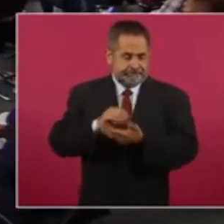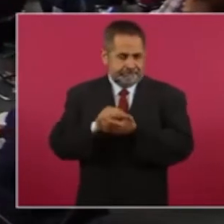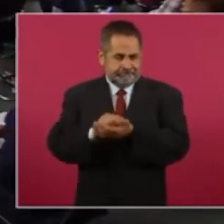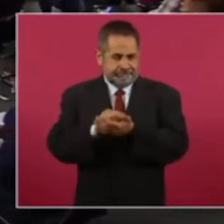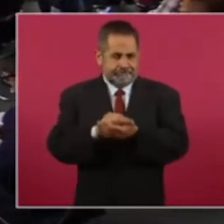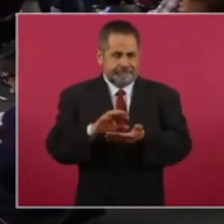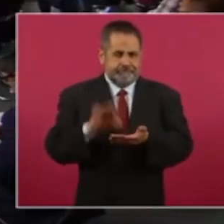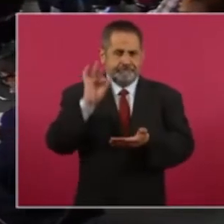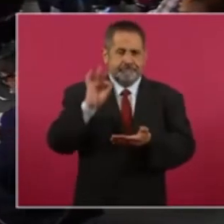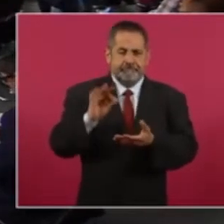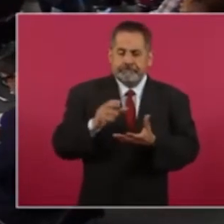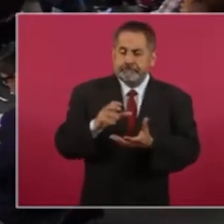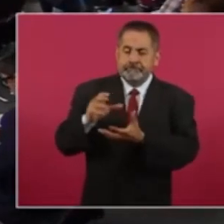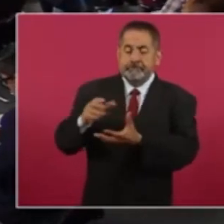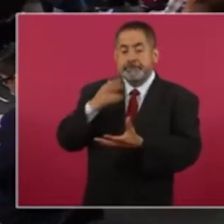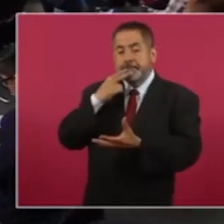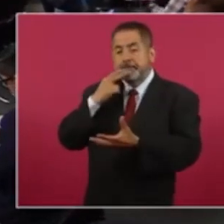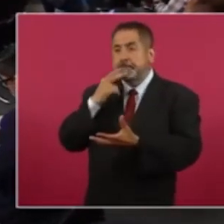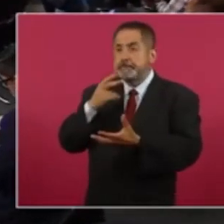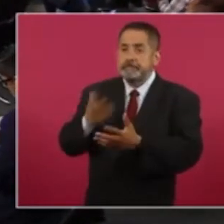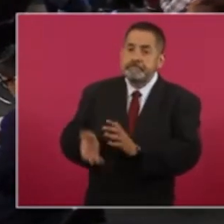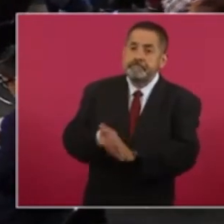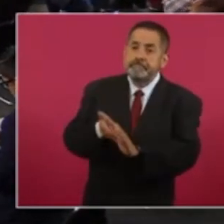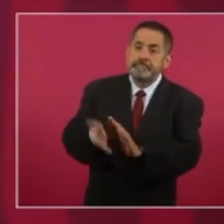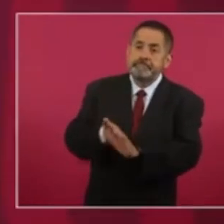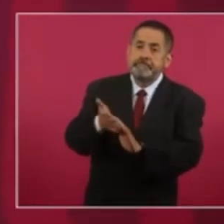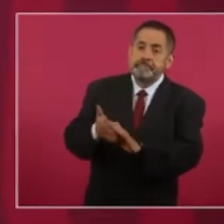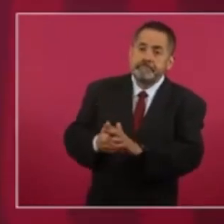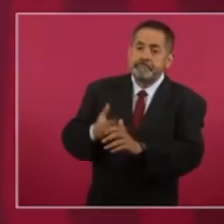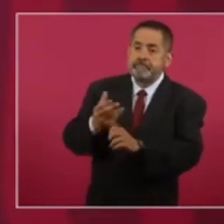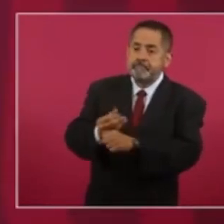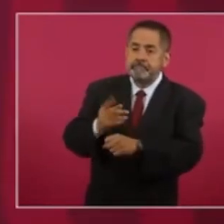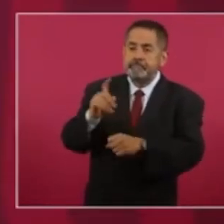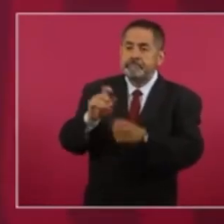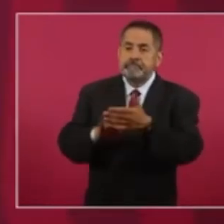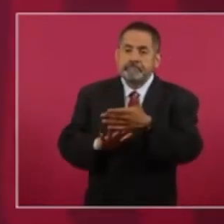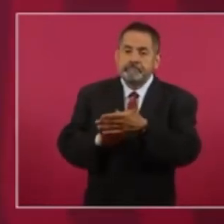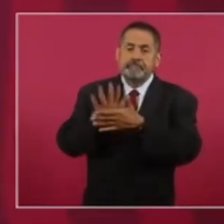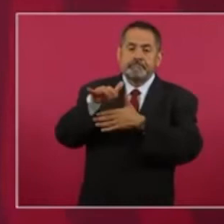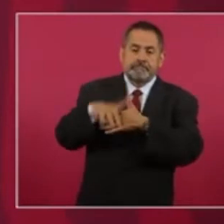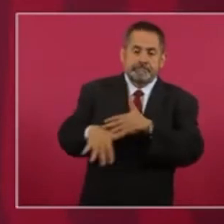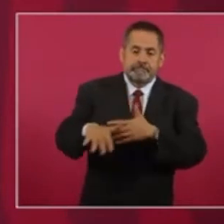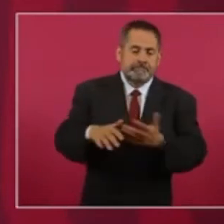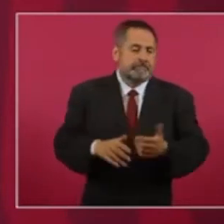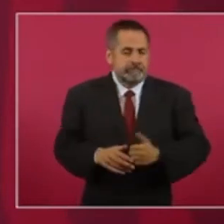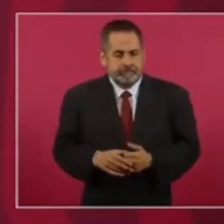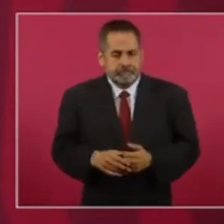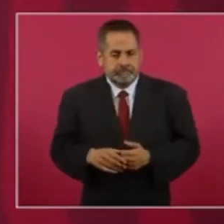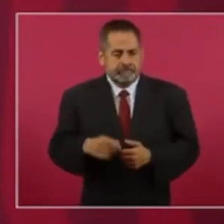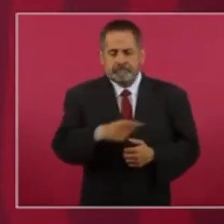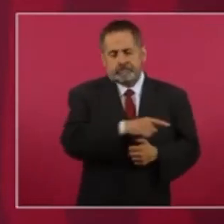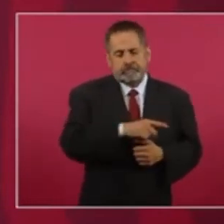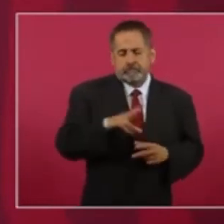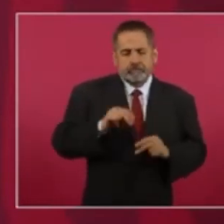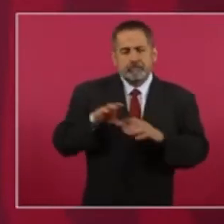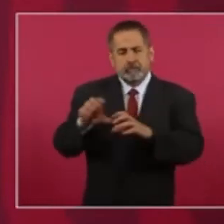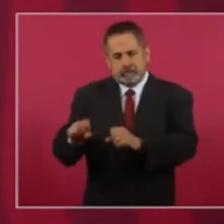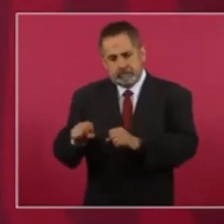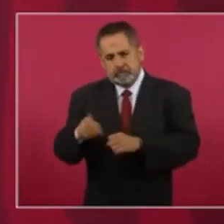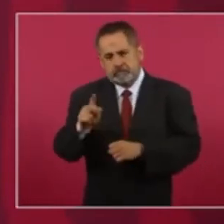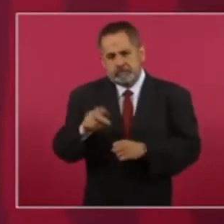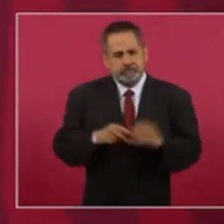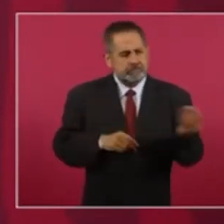se utilicen en la construcción de la presa. Desde luego no alcanza, pero sí es